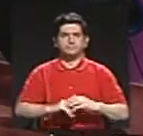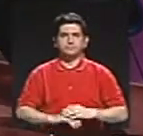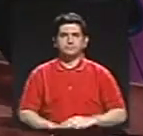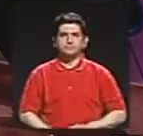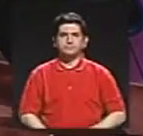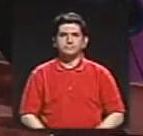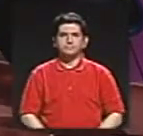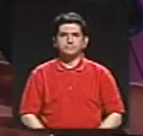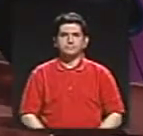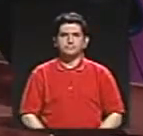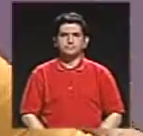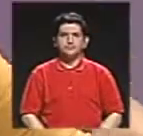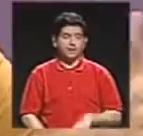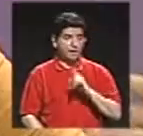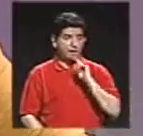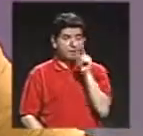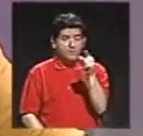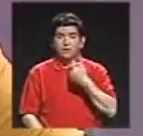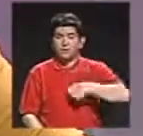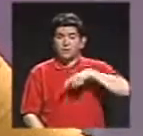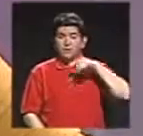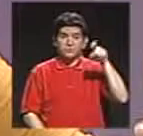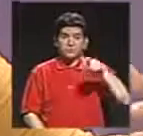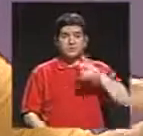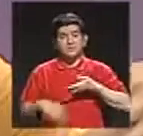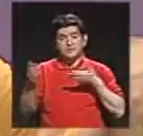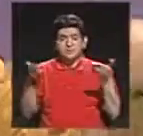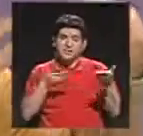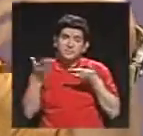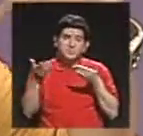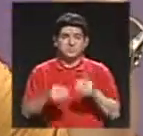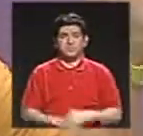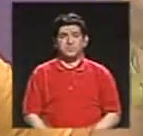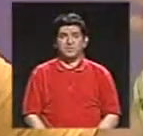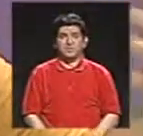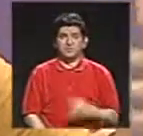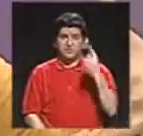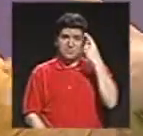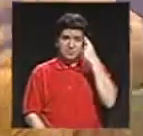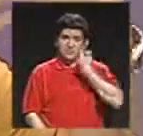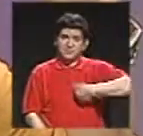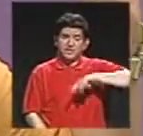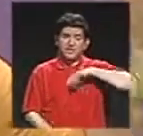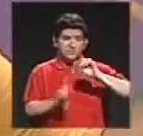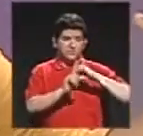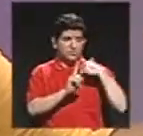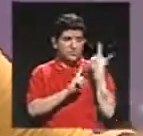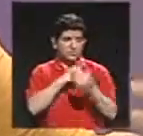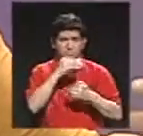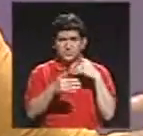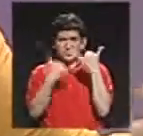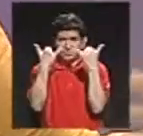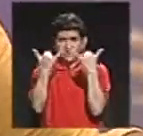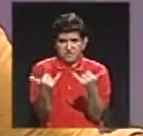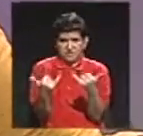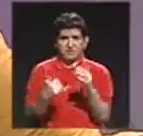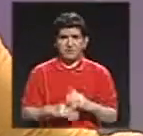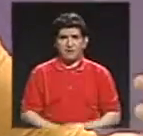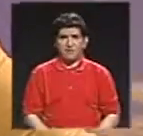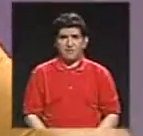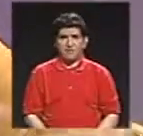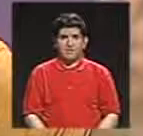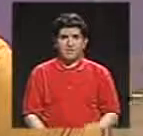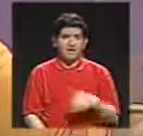verdad Entonces eh Como decía ella si tenemos que servir si estamos socializadas para para digamos